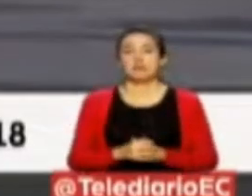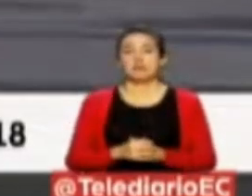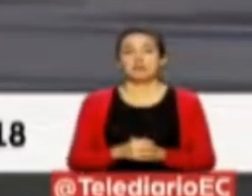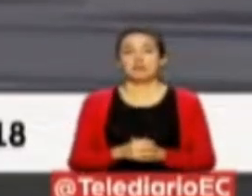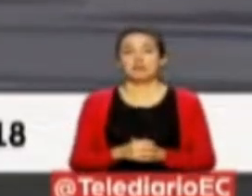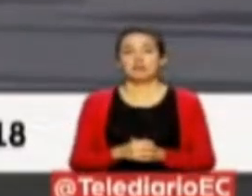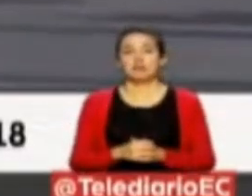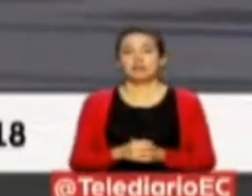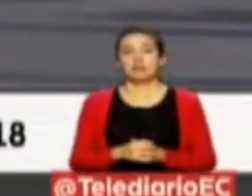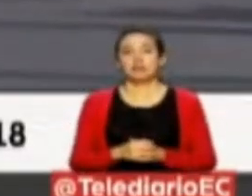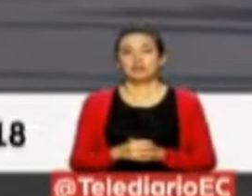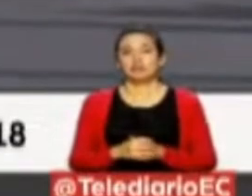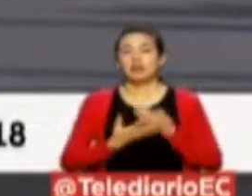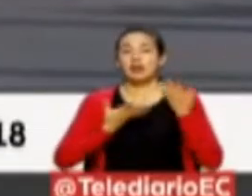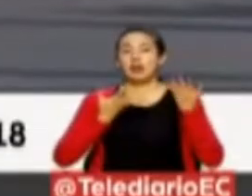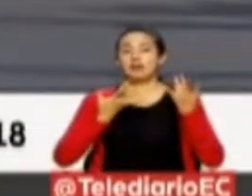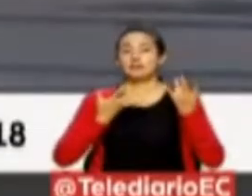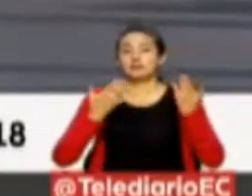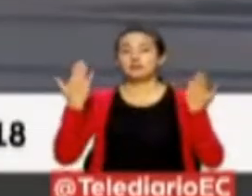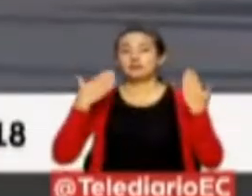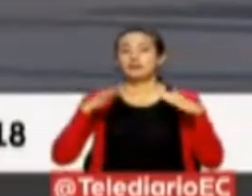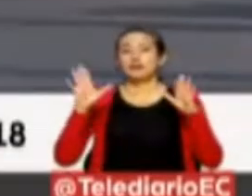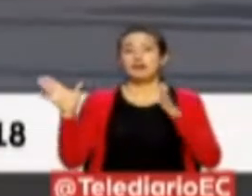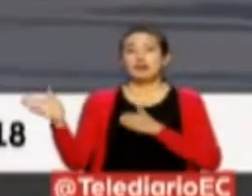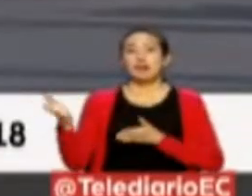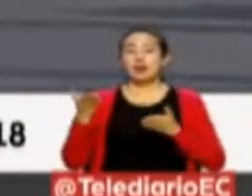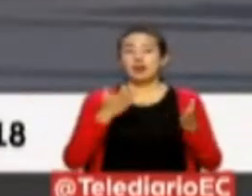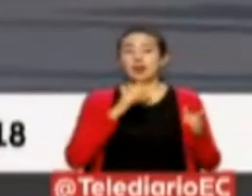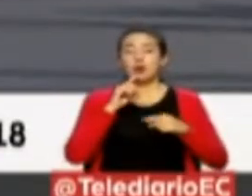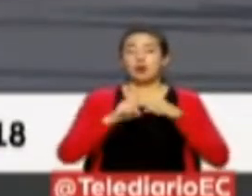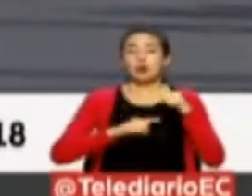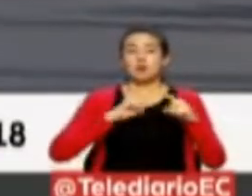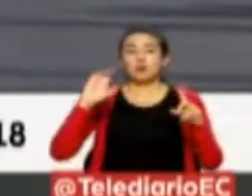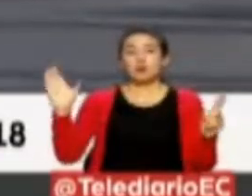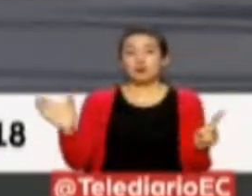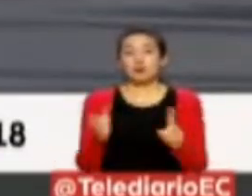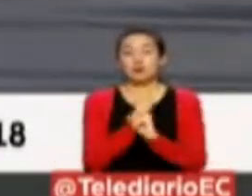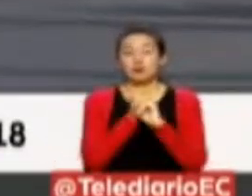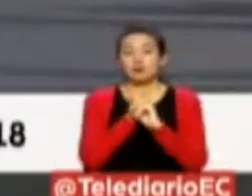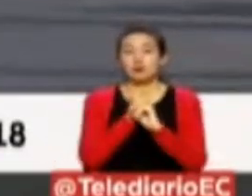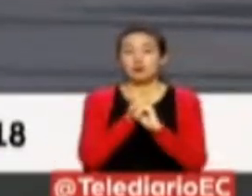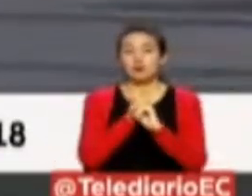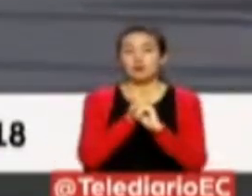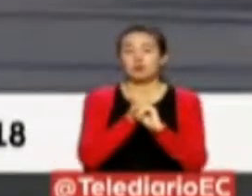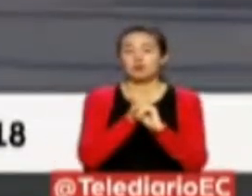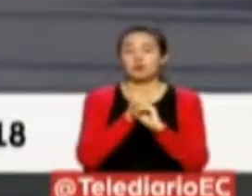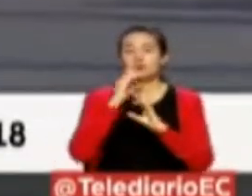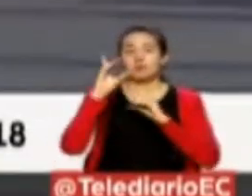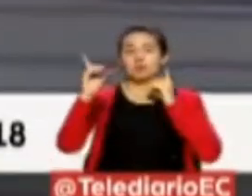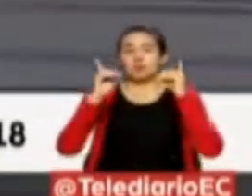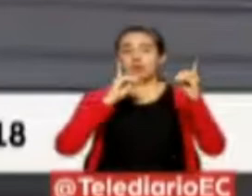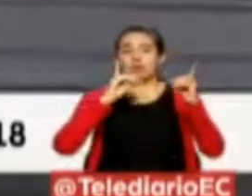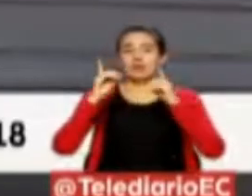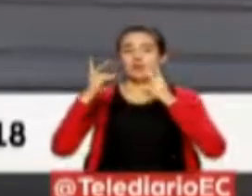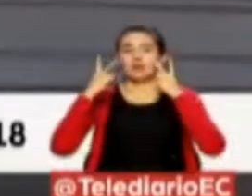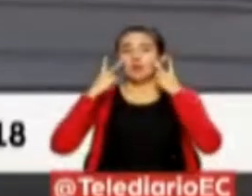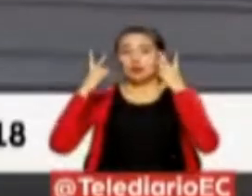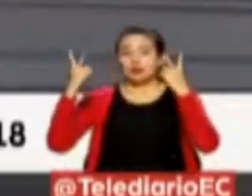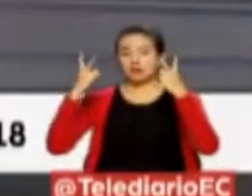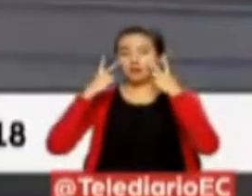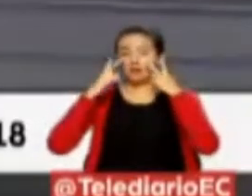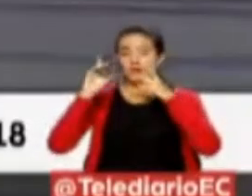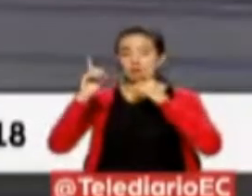entonces a la expectativa de lo que allí ocurra mientras continuemos este diálogo por supuesto podemos ir